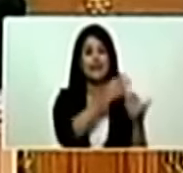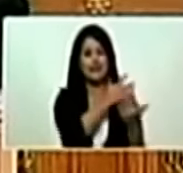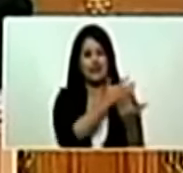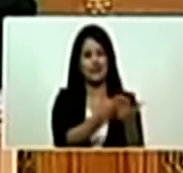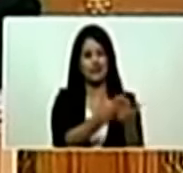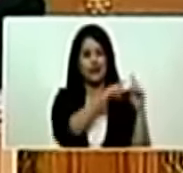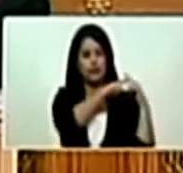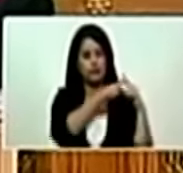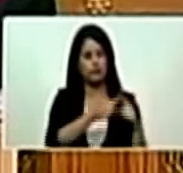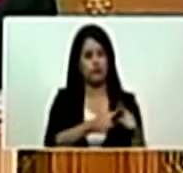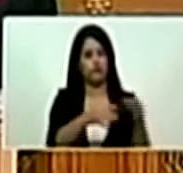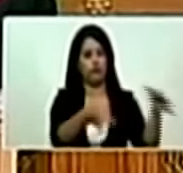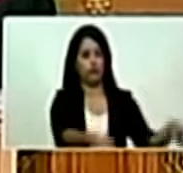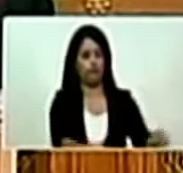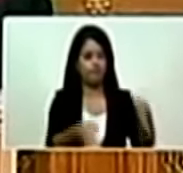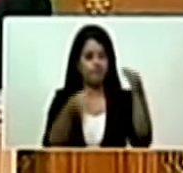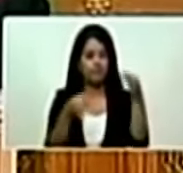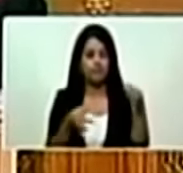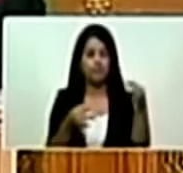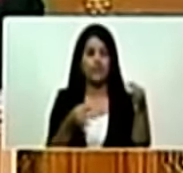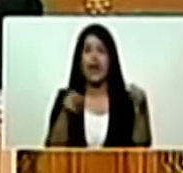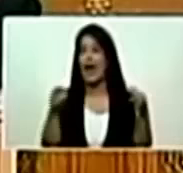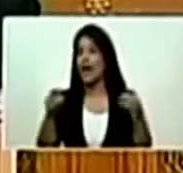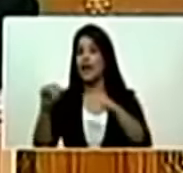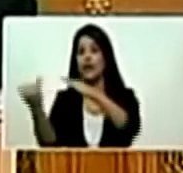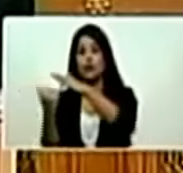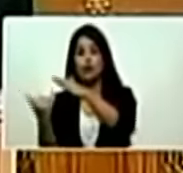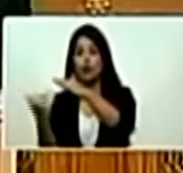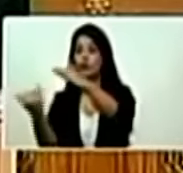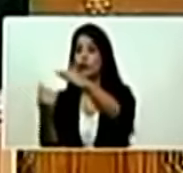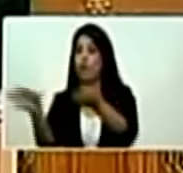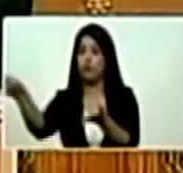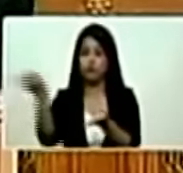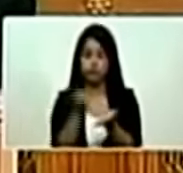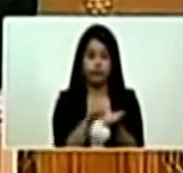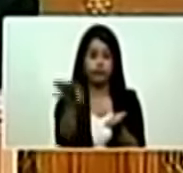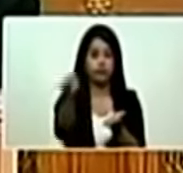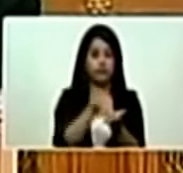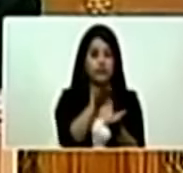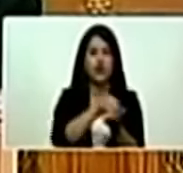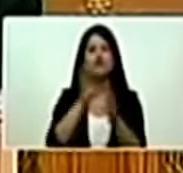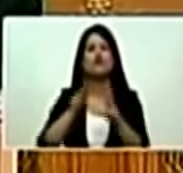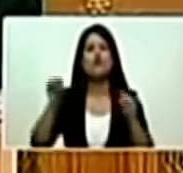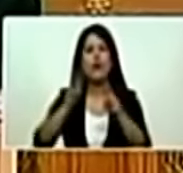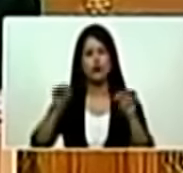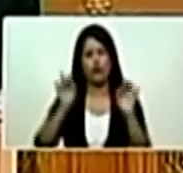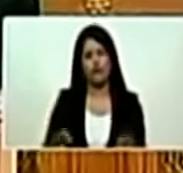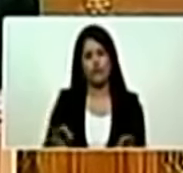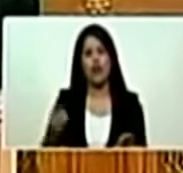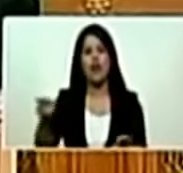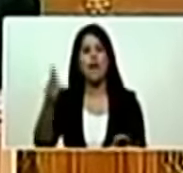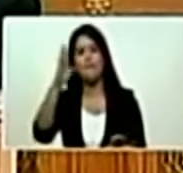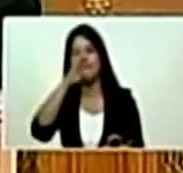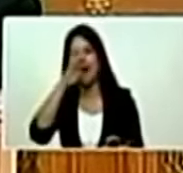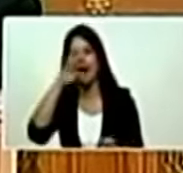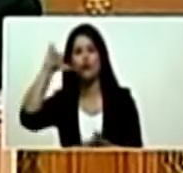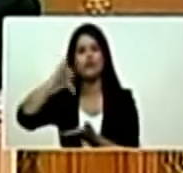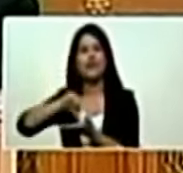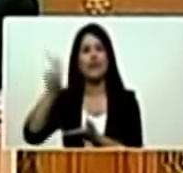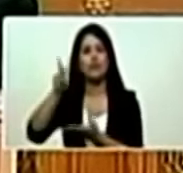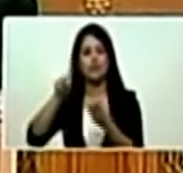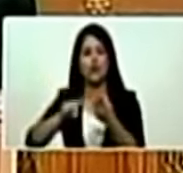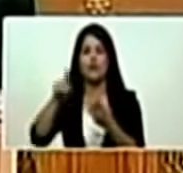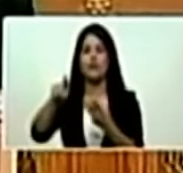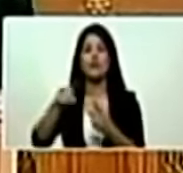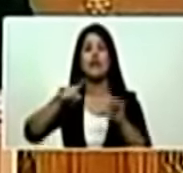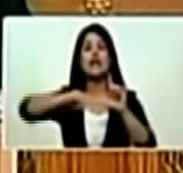propuse hacer la consulta para responder ulteriormente al vicepresidente, apareció casi de inmediato el jefe de la bancada del